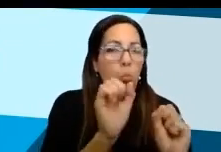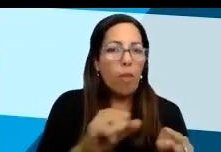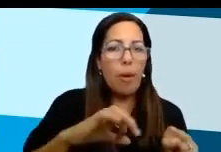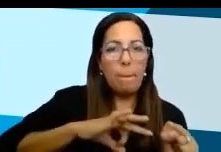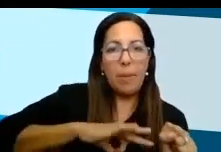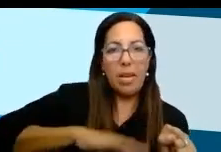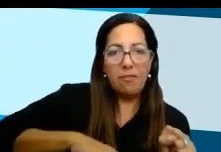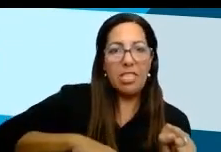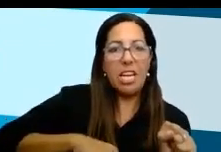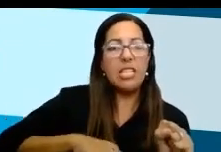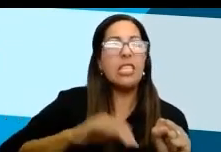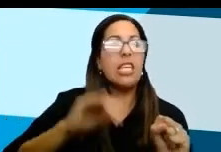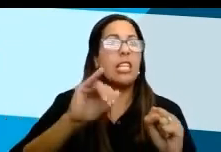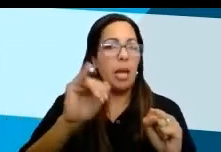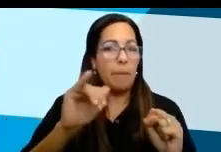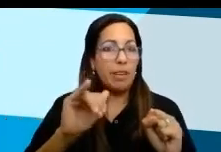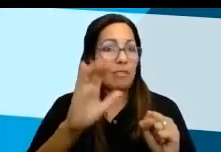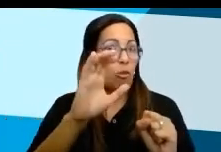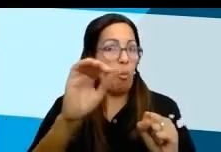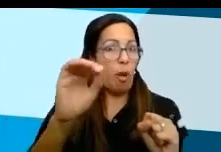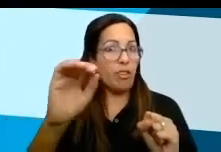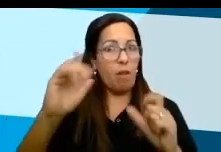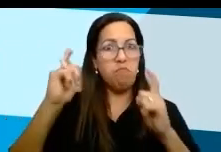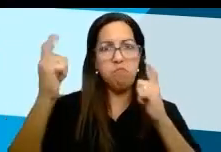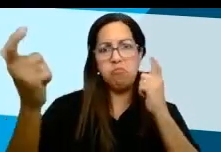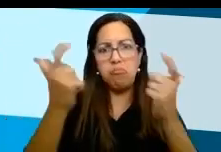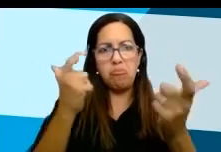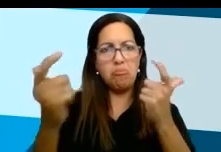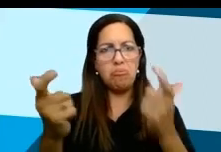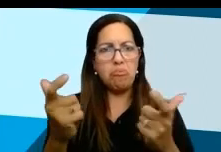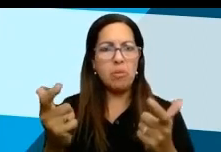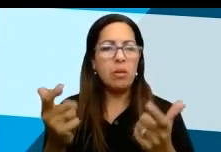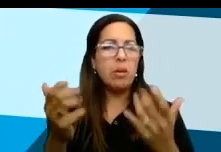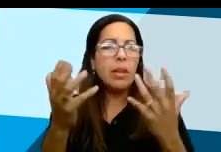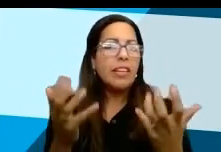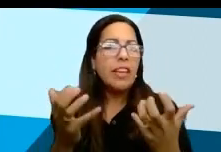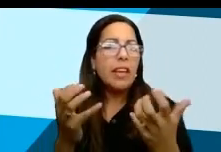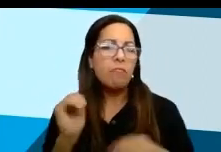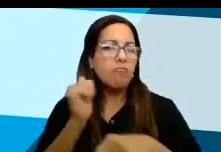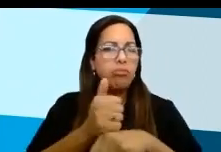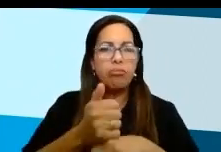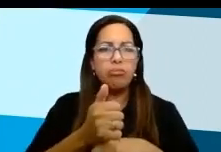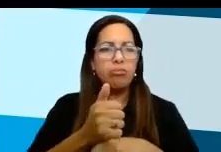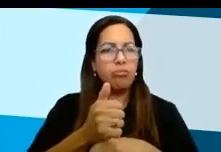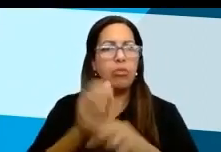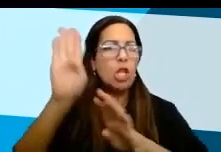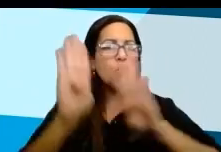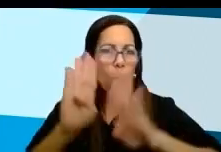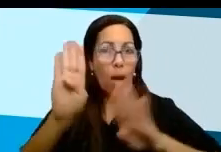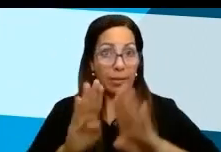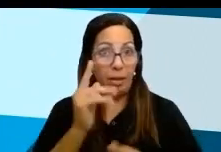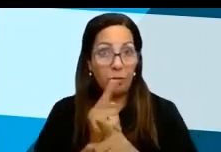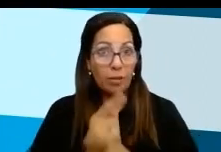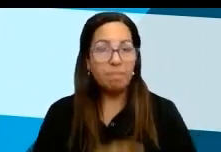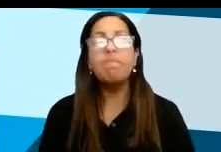pequeña hasta las grandes empresas que están buscando interesarse en nuestra subasta. Así es.